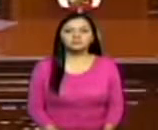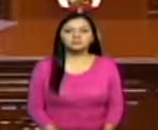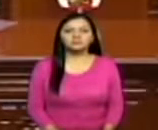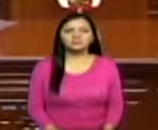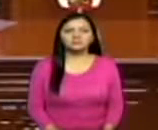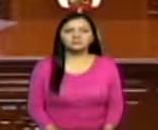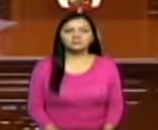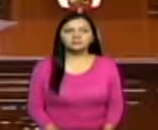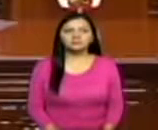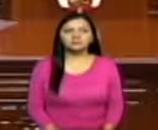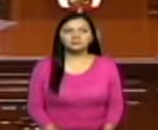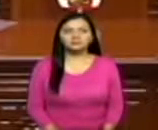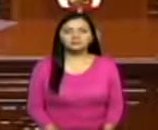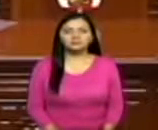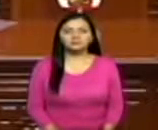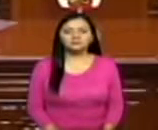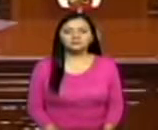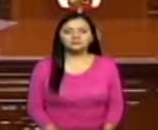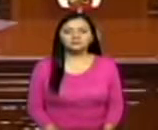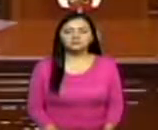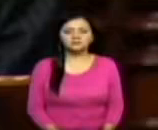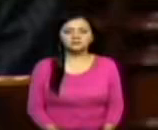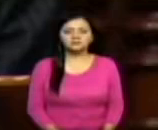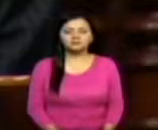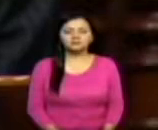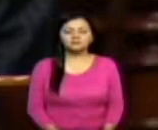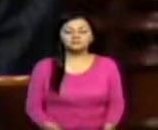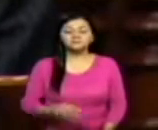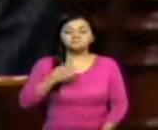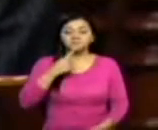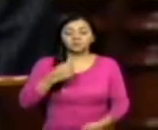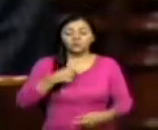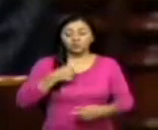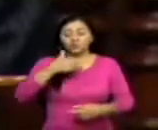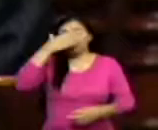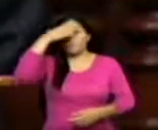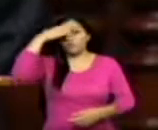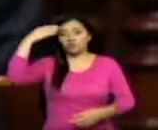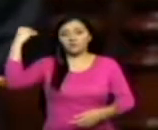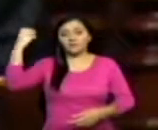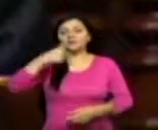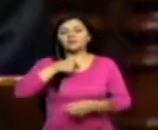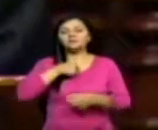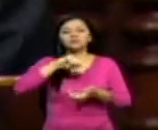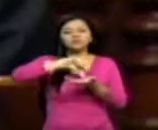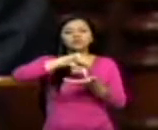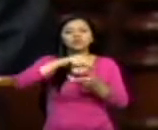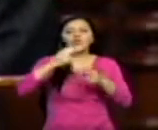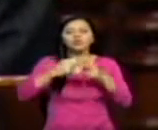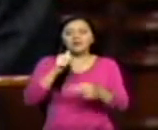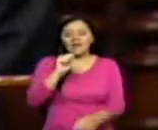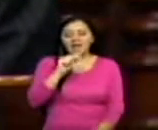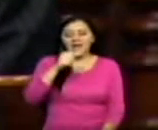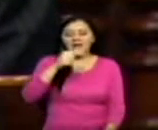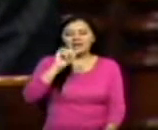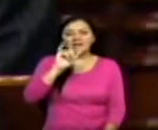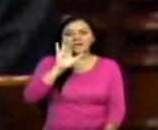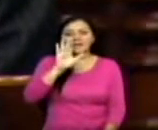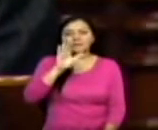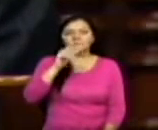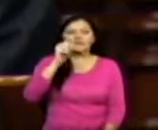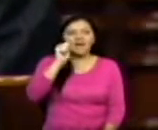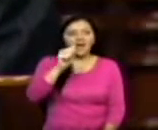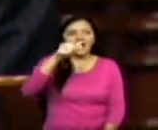y no olvidaré a Iquitos, la ciudad de mi infancia, hoy